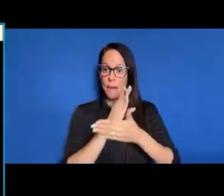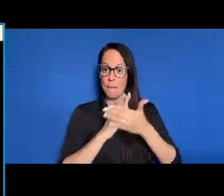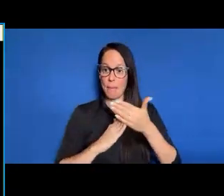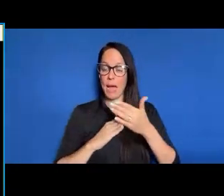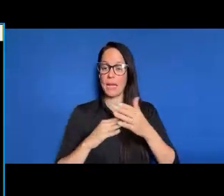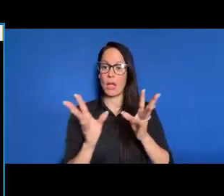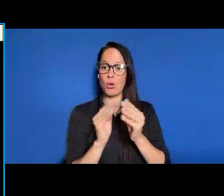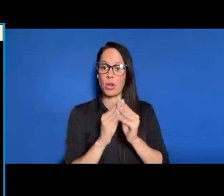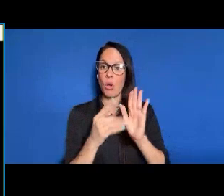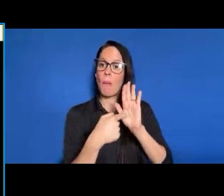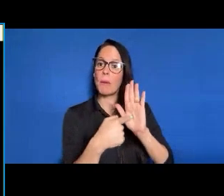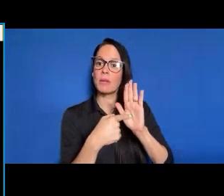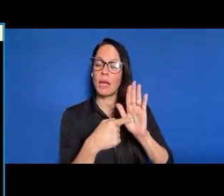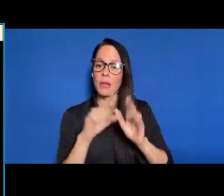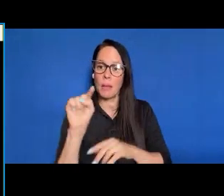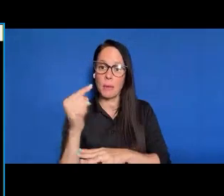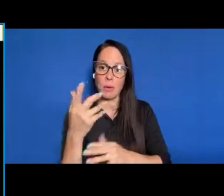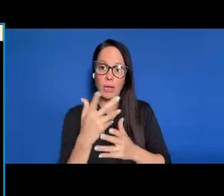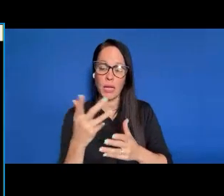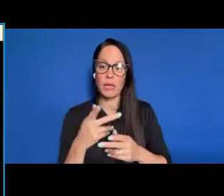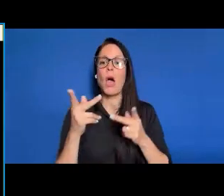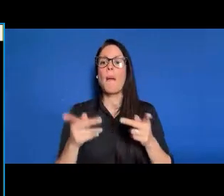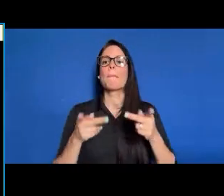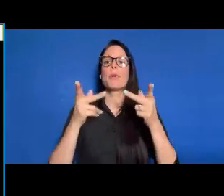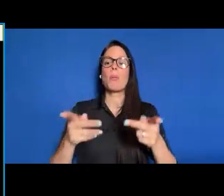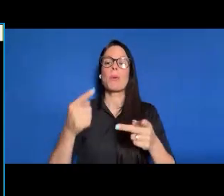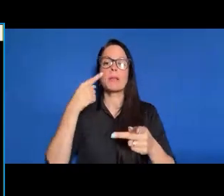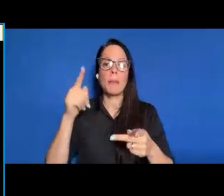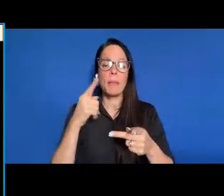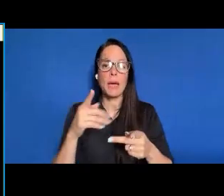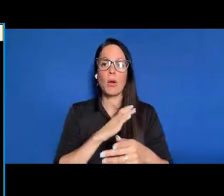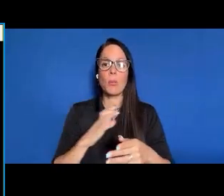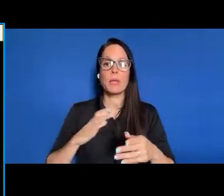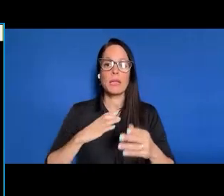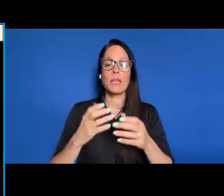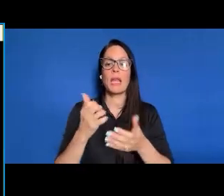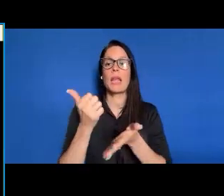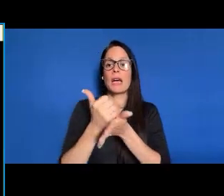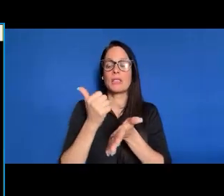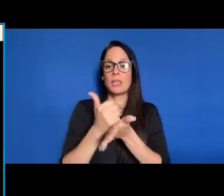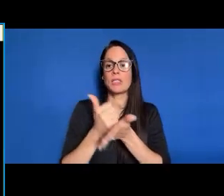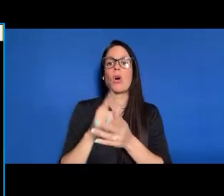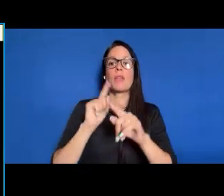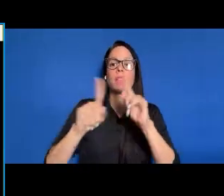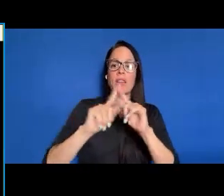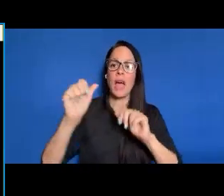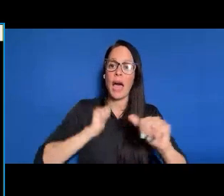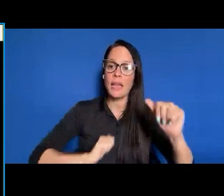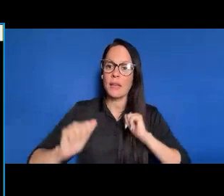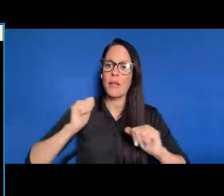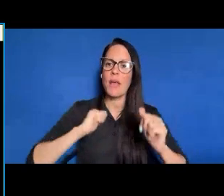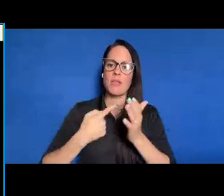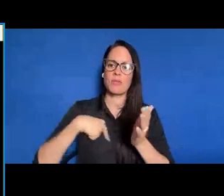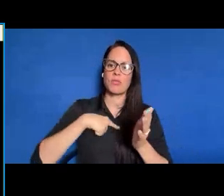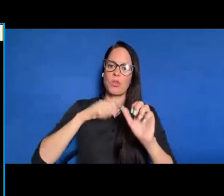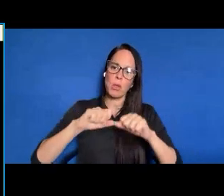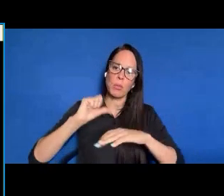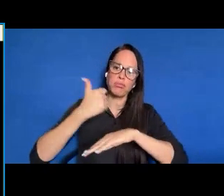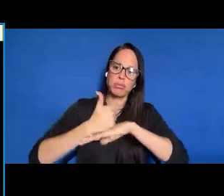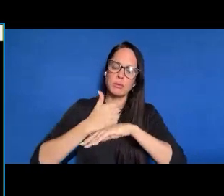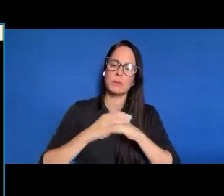presentarán, 1, propuestas recomendadas al comité asesor por componente, estrategias y actividades a implantar. Esta presentación